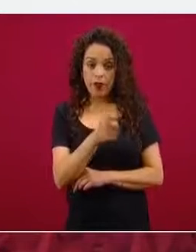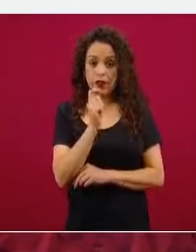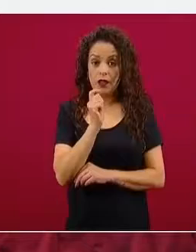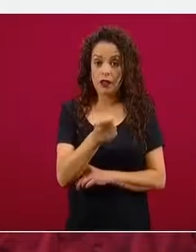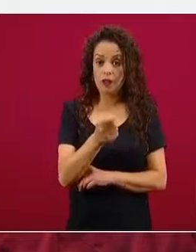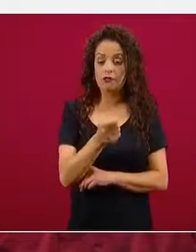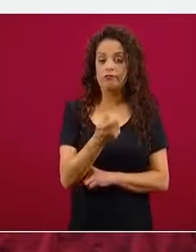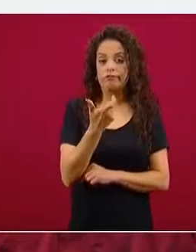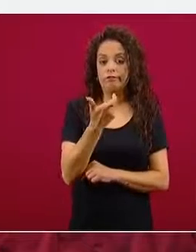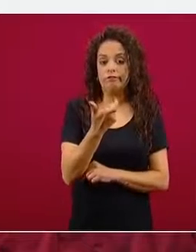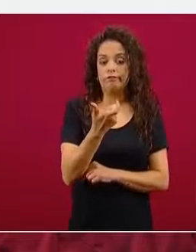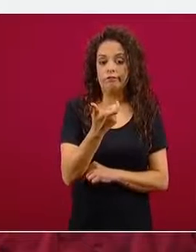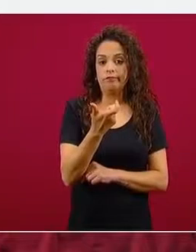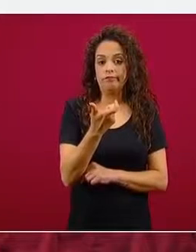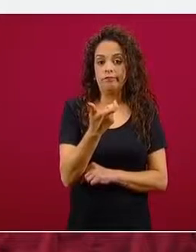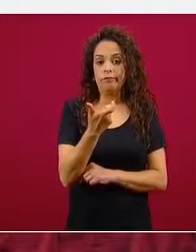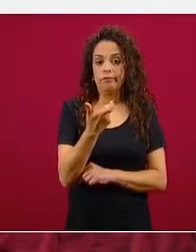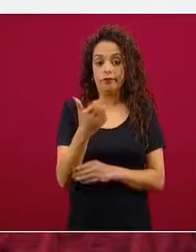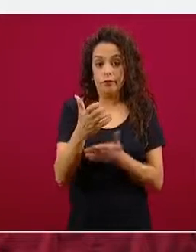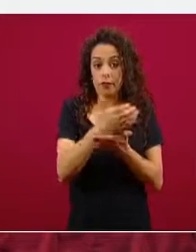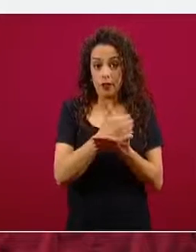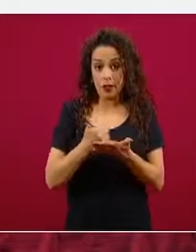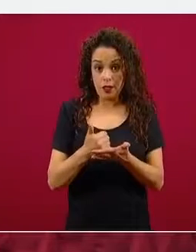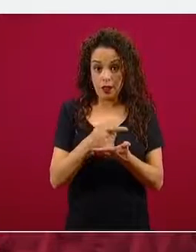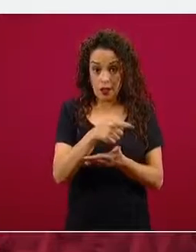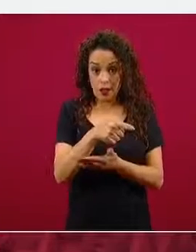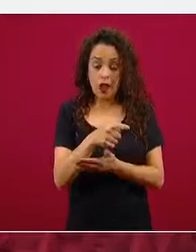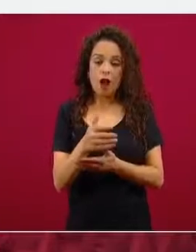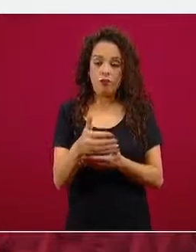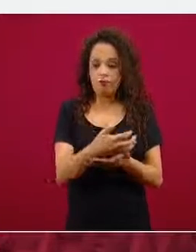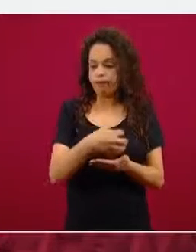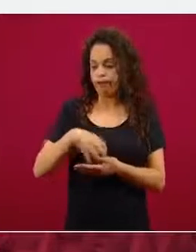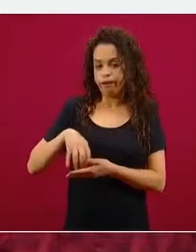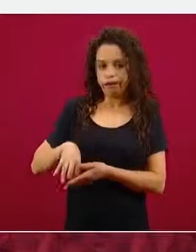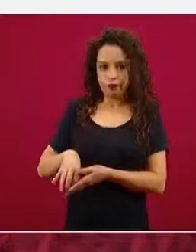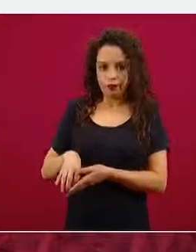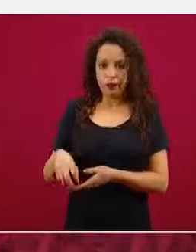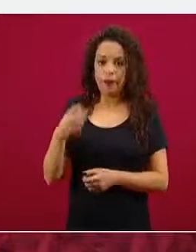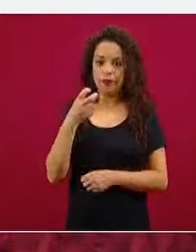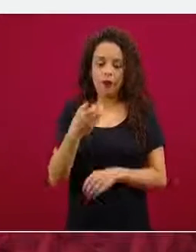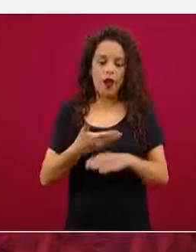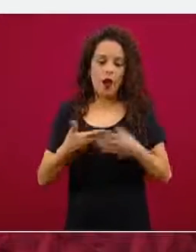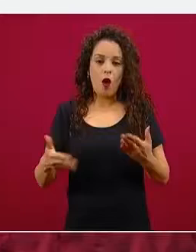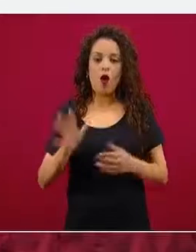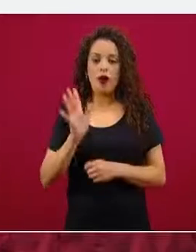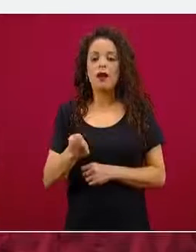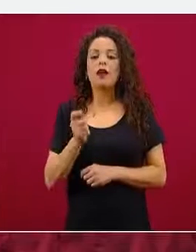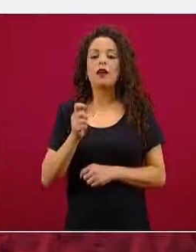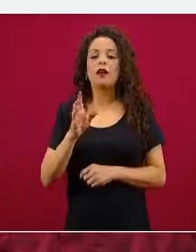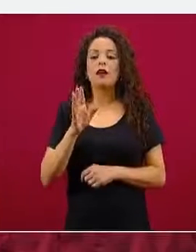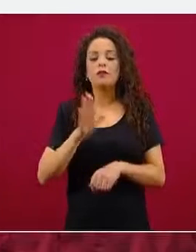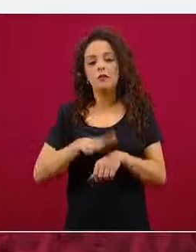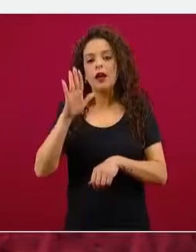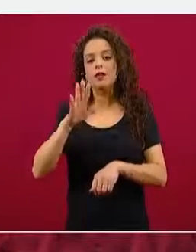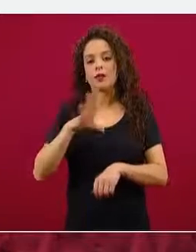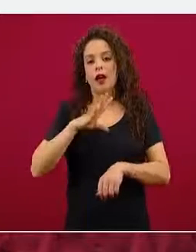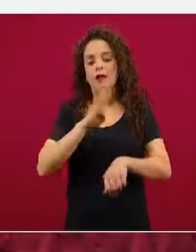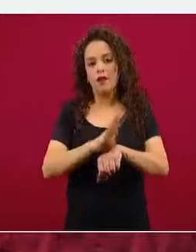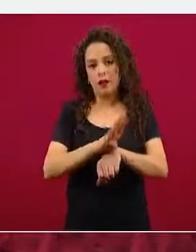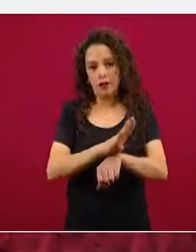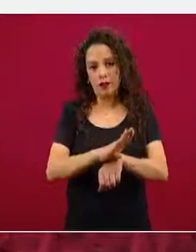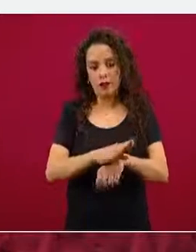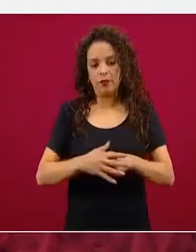la riqueza que generan. Entonces, estar en la formalidad siempre les es mucho más benéfico. Adelante, por favor.